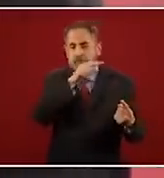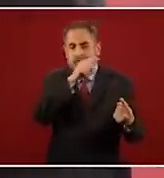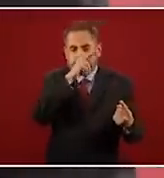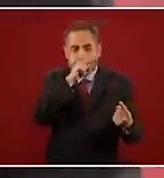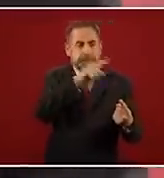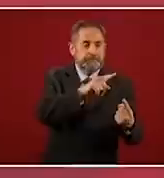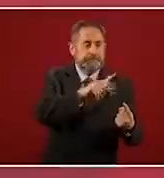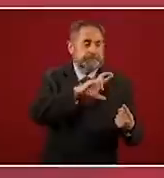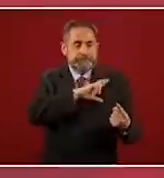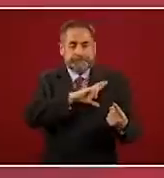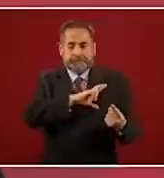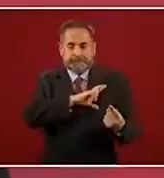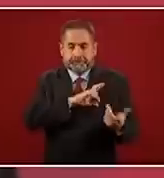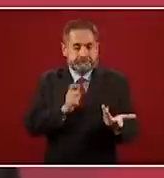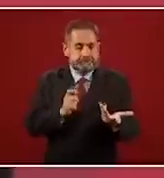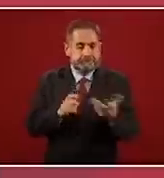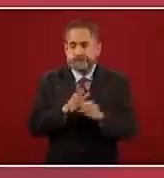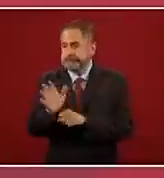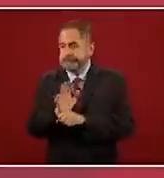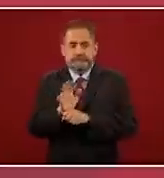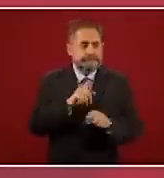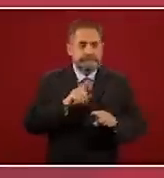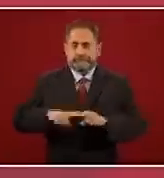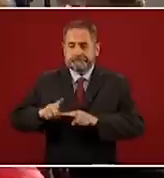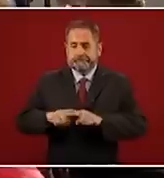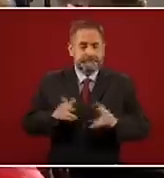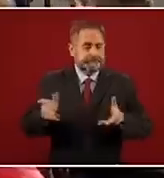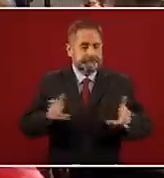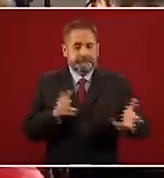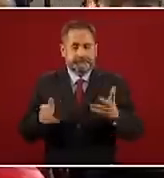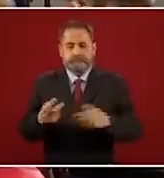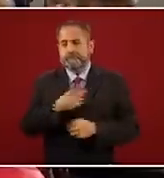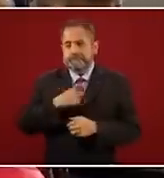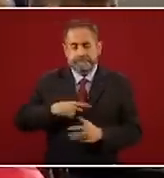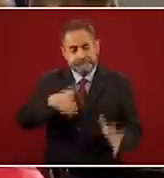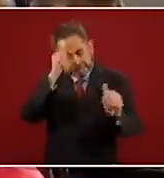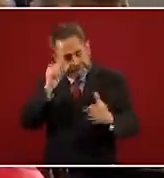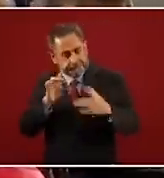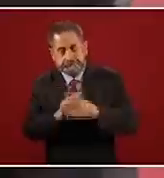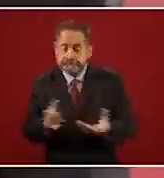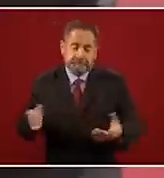El otro criterio es que le corresponde a Pemex, que tiene que llegar a un acuerdo